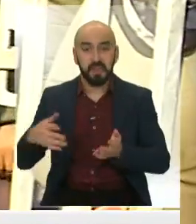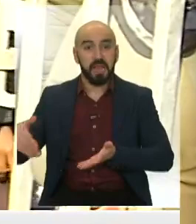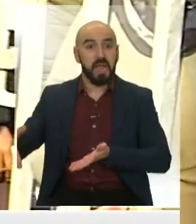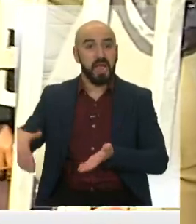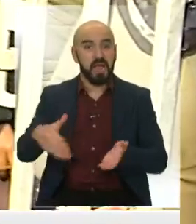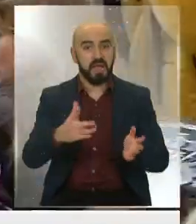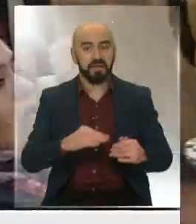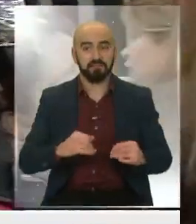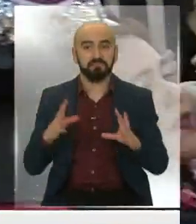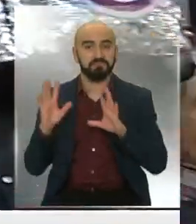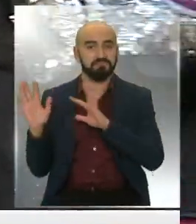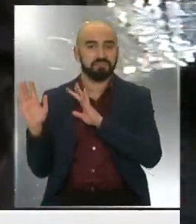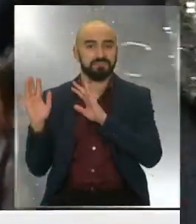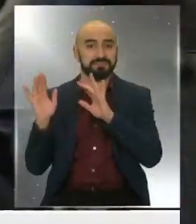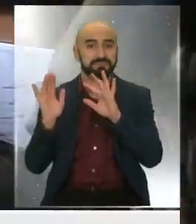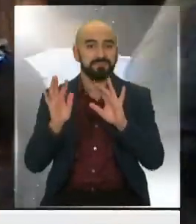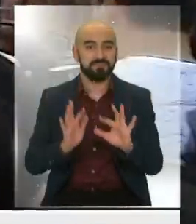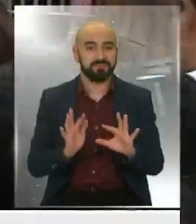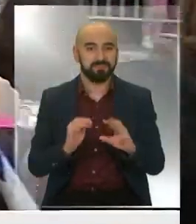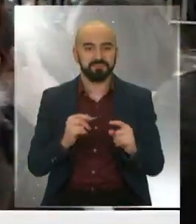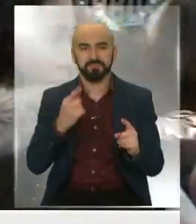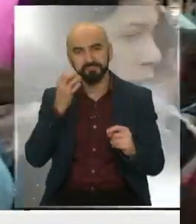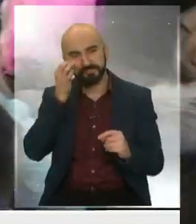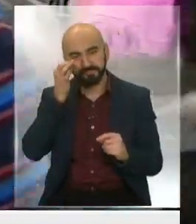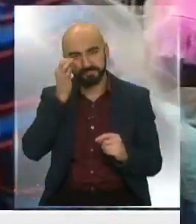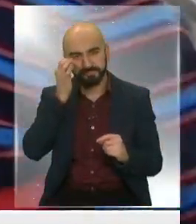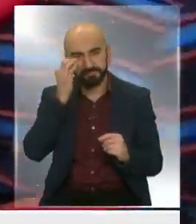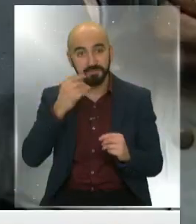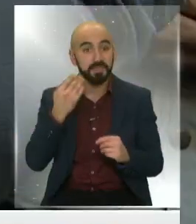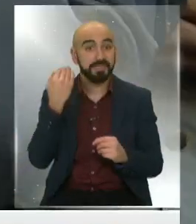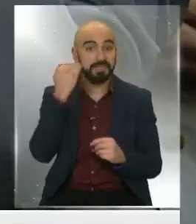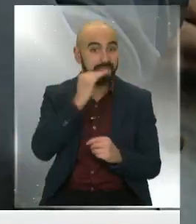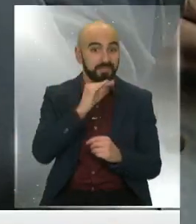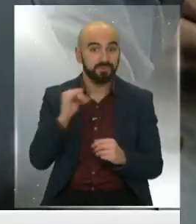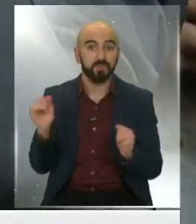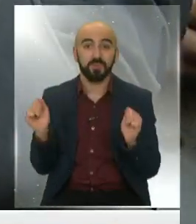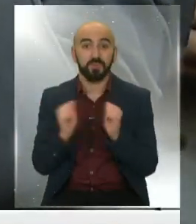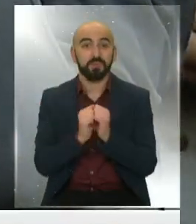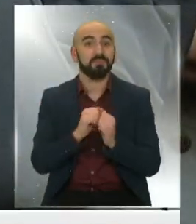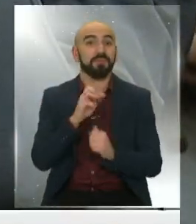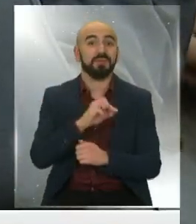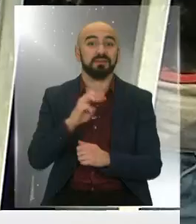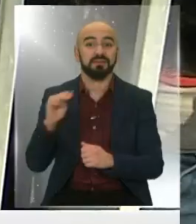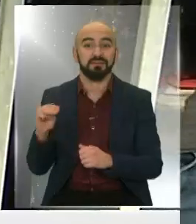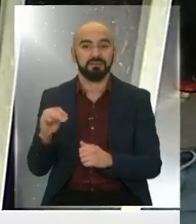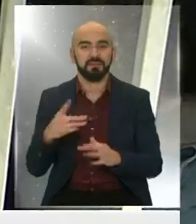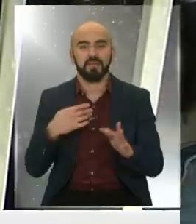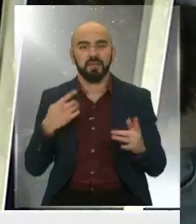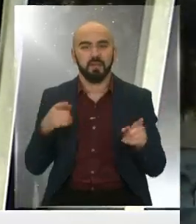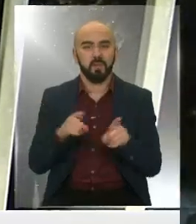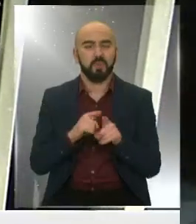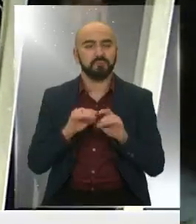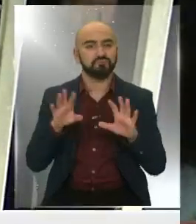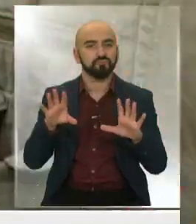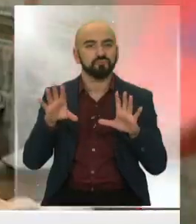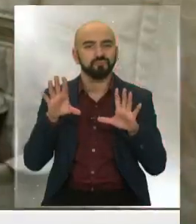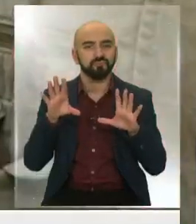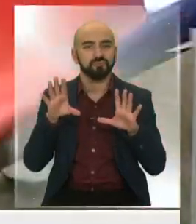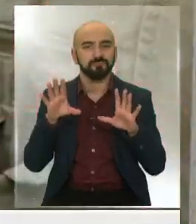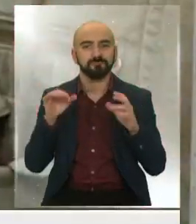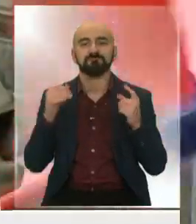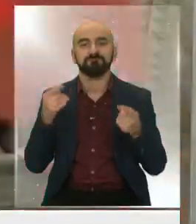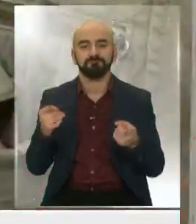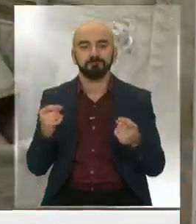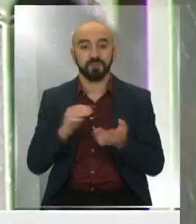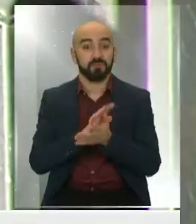sonido marcial se replica por todos lados, los rostros de los niños junto a sus padres se transforman en una postal clásica. Todo